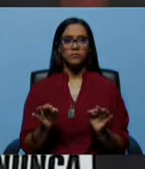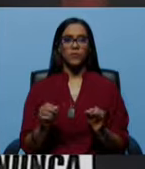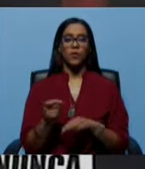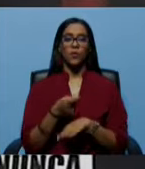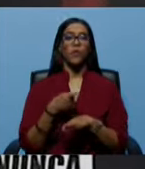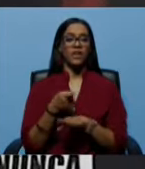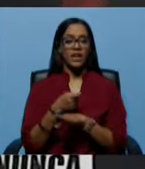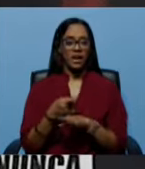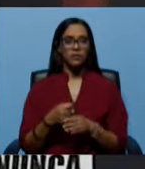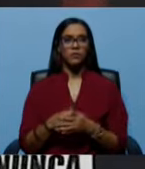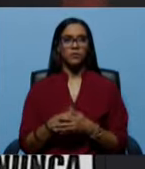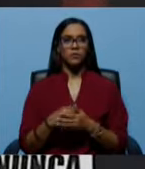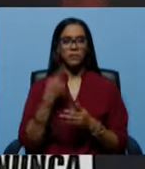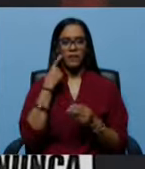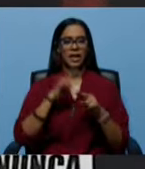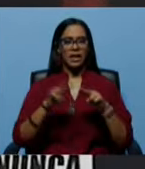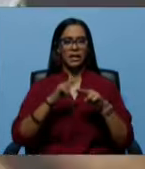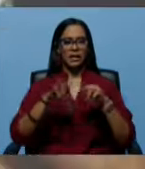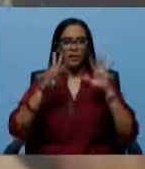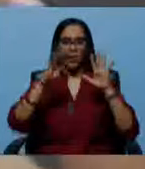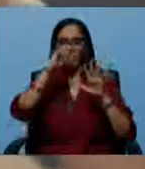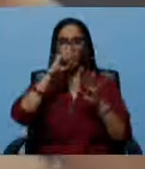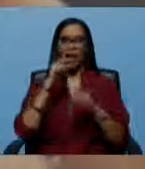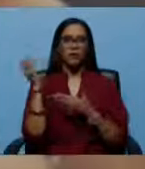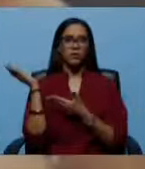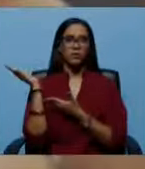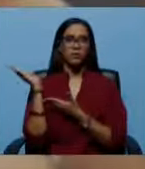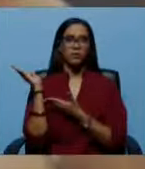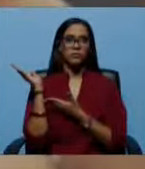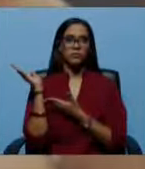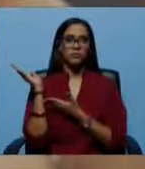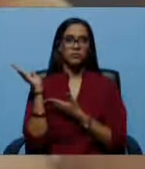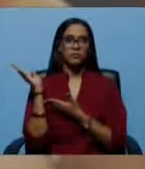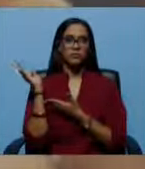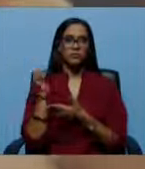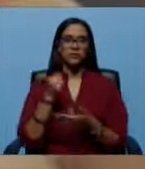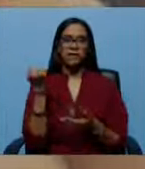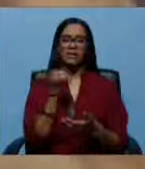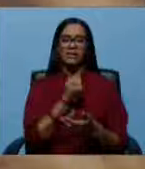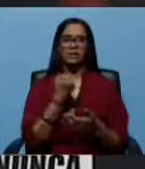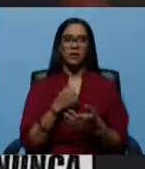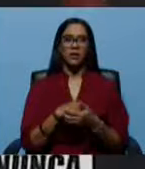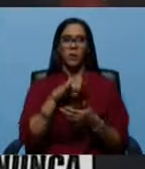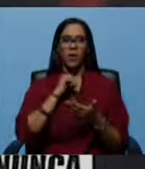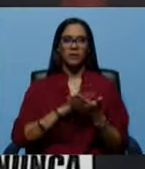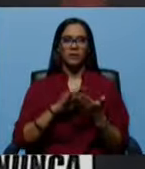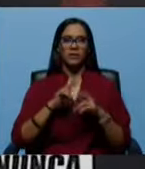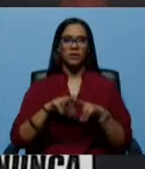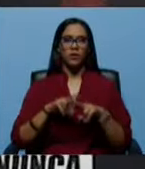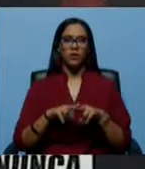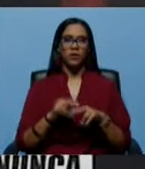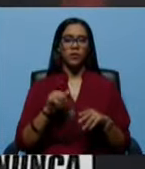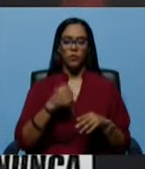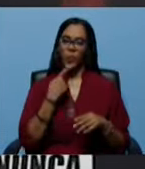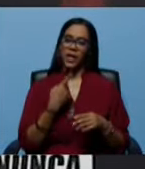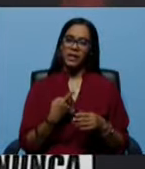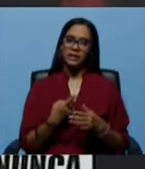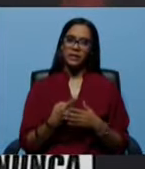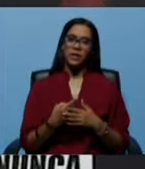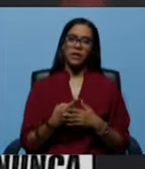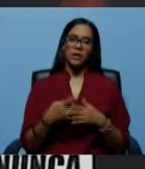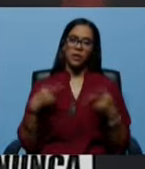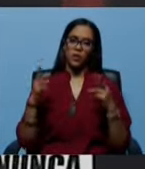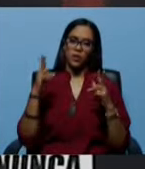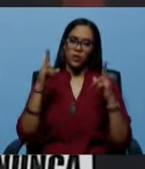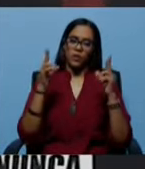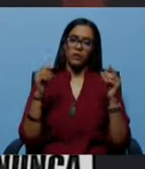Gobernando. Mira la niña, 9 añitos, una foto de cuando estaba pequeña. Asesinada, muerta una señora. Este es lo que uno puede decir, los recortes